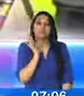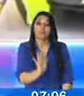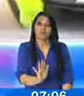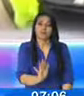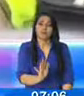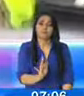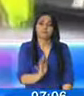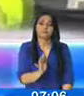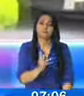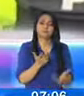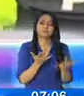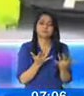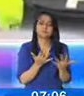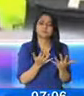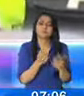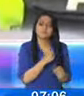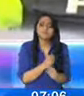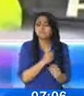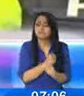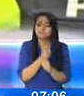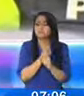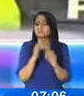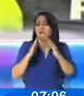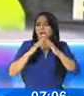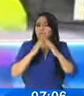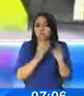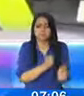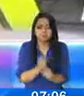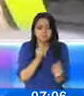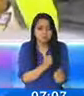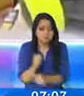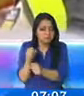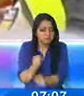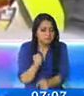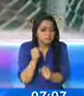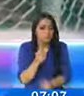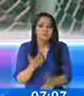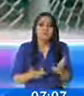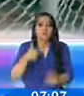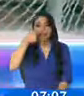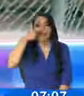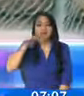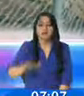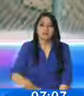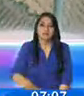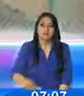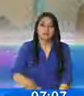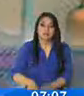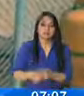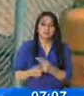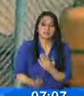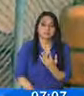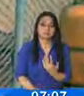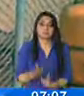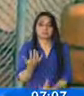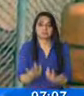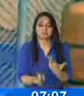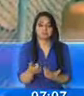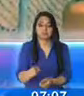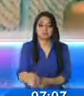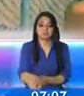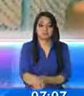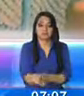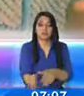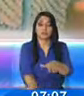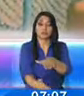realizando los queeres domésticos al parecer ha tenido una fuga en el cilindro de gas que ella procede a encender la